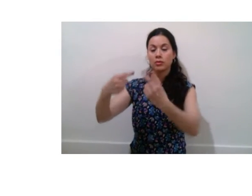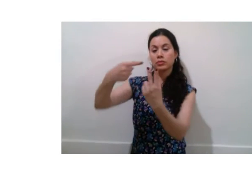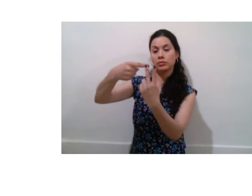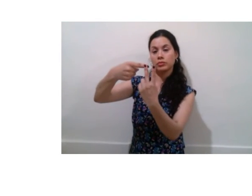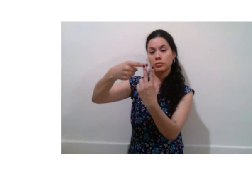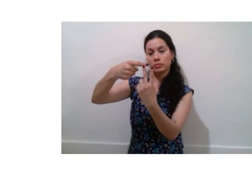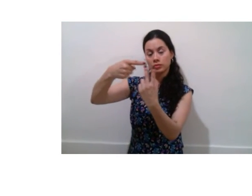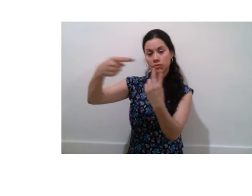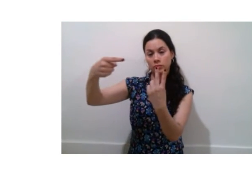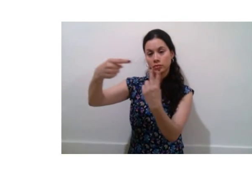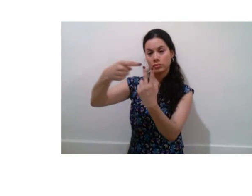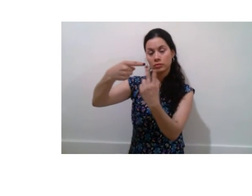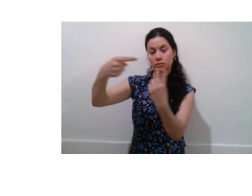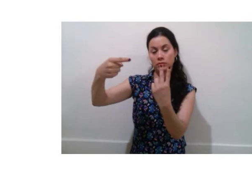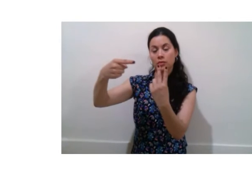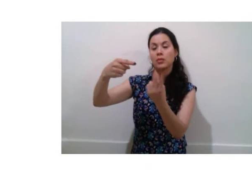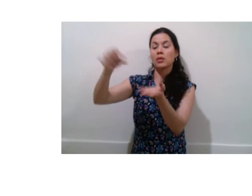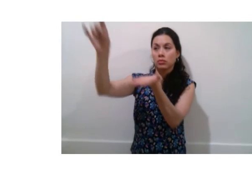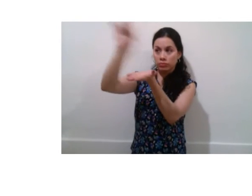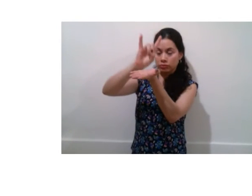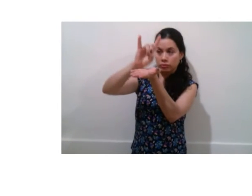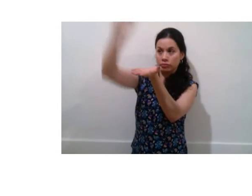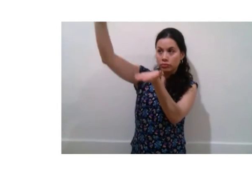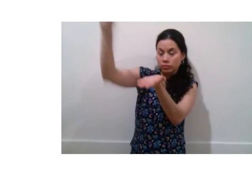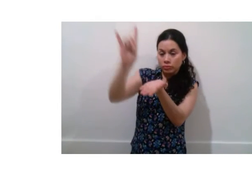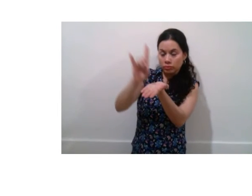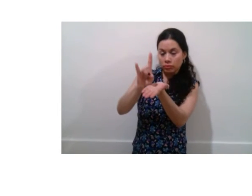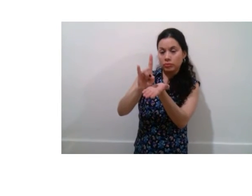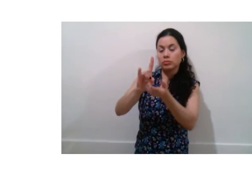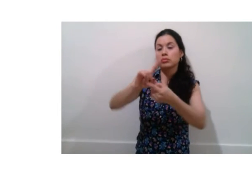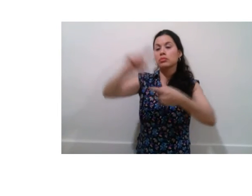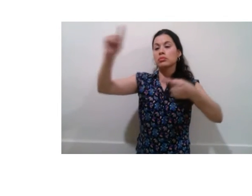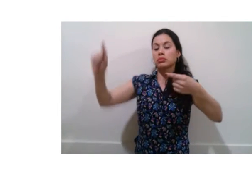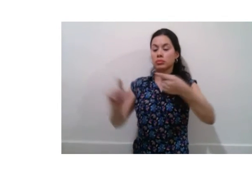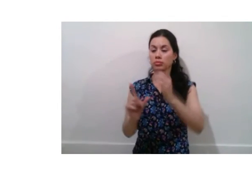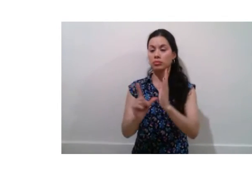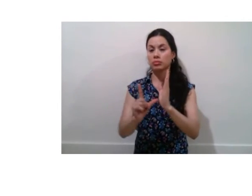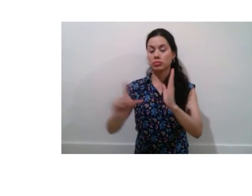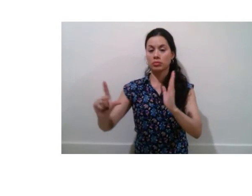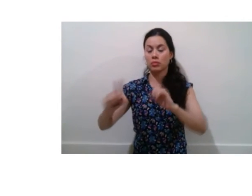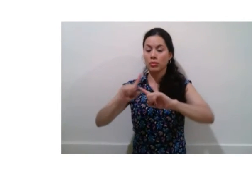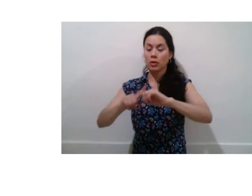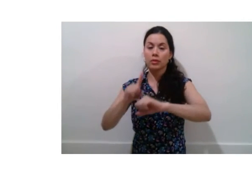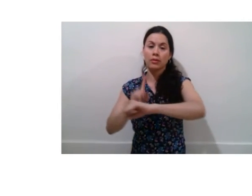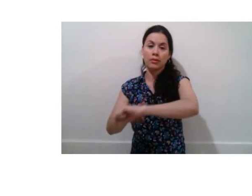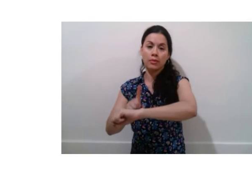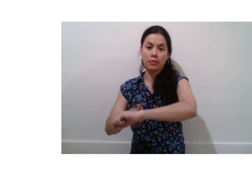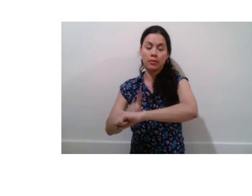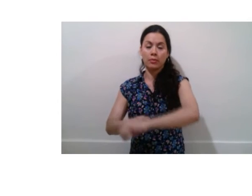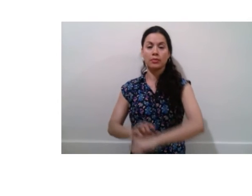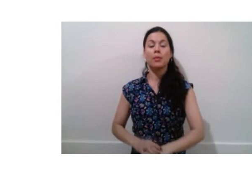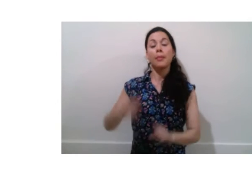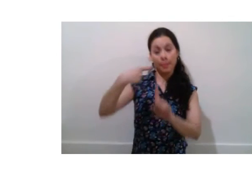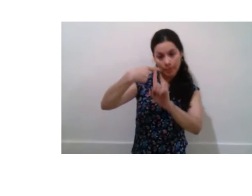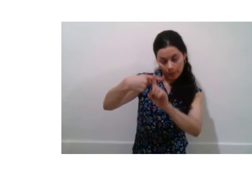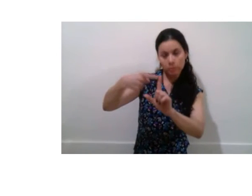raíz de la gravedad sobre la longitud por el tiempo,